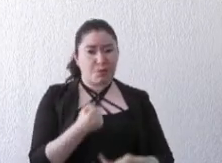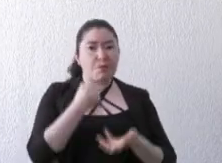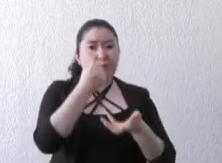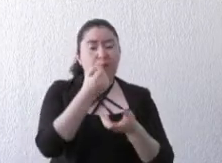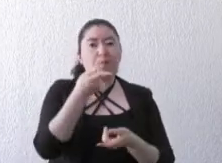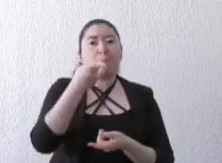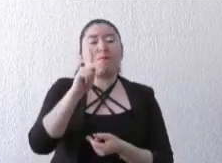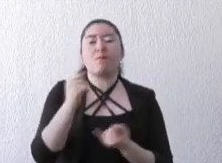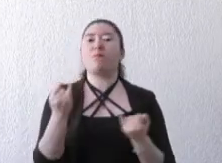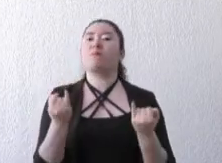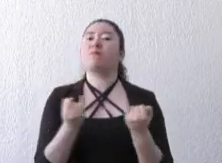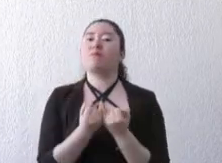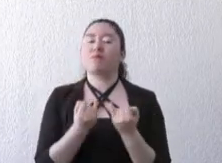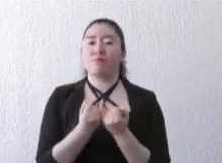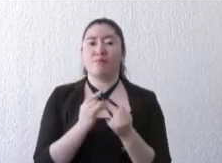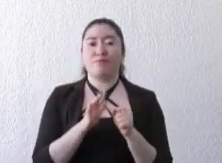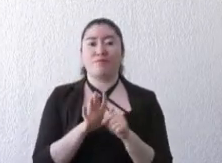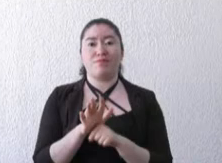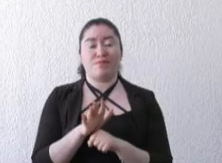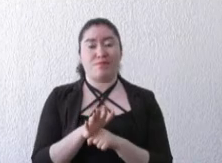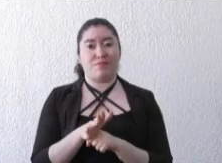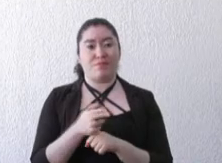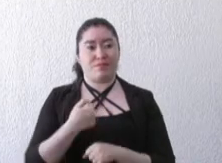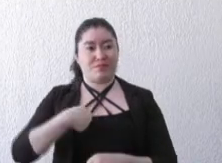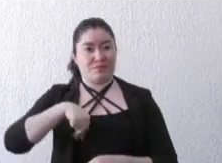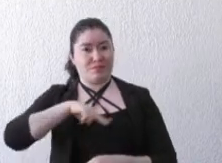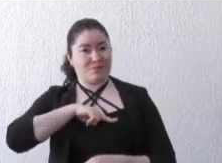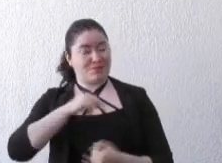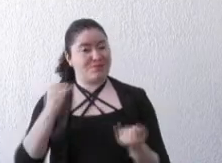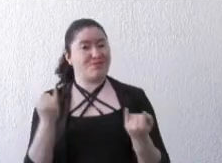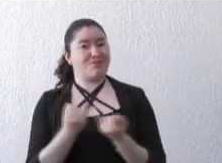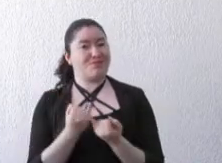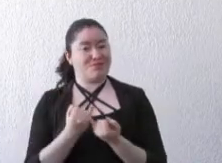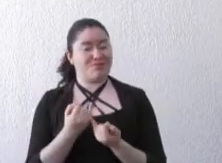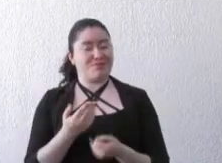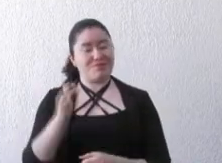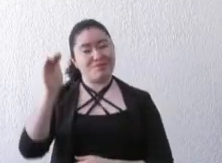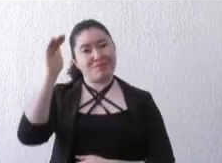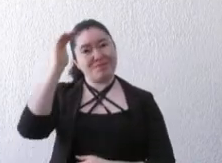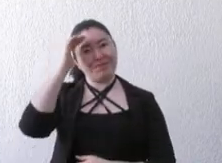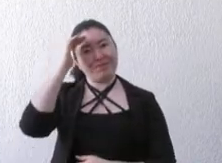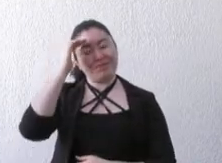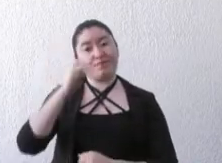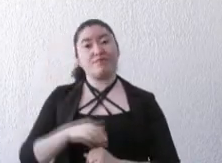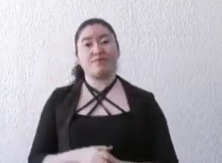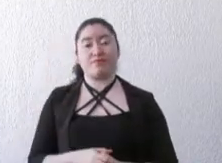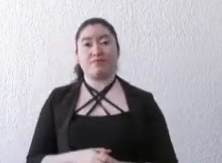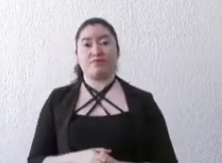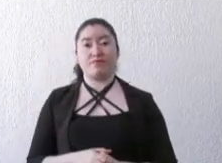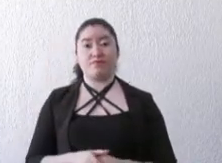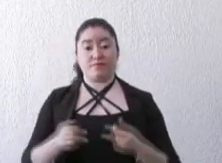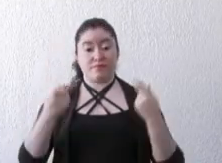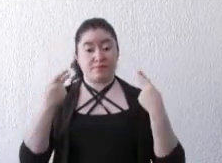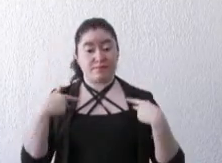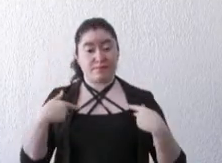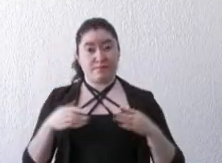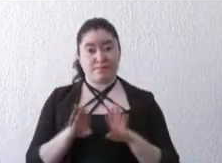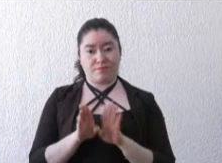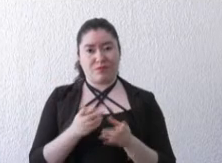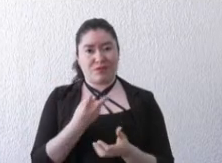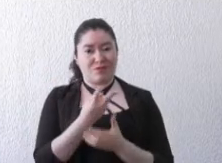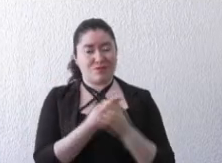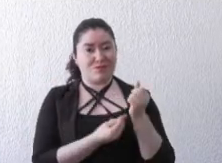figuras que son las que estamos también planteando, que sean figuras híbridas donde podamos